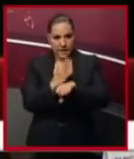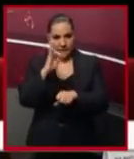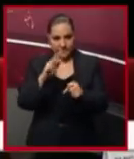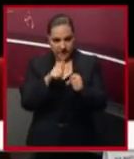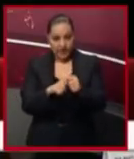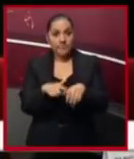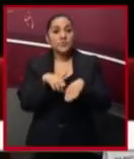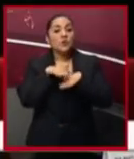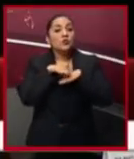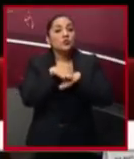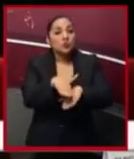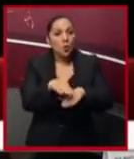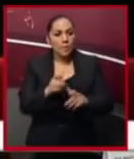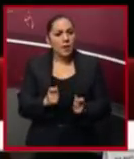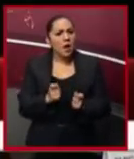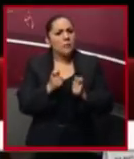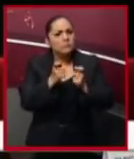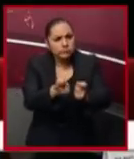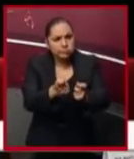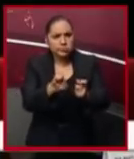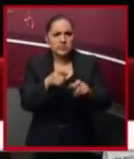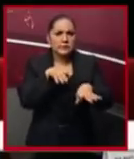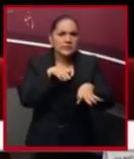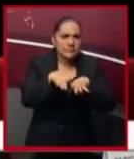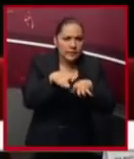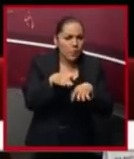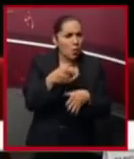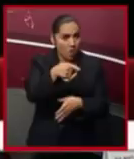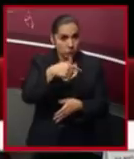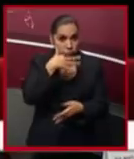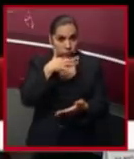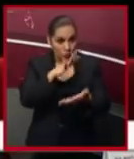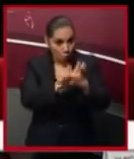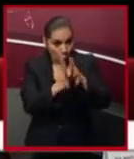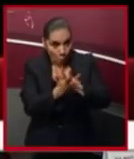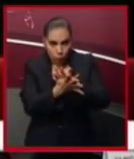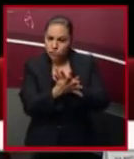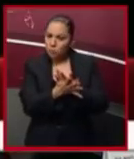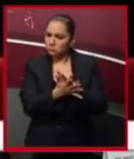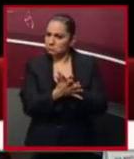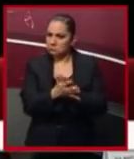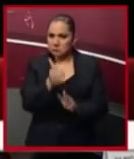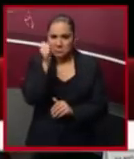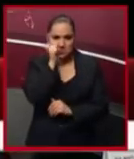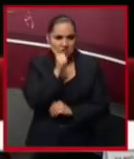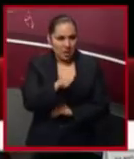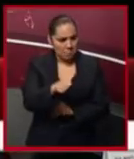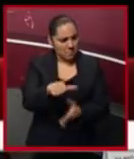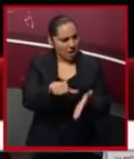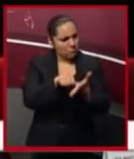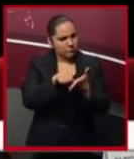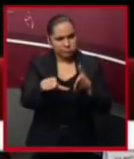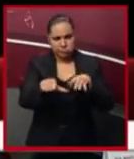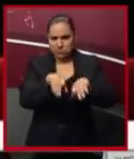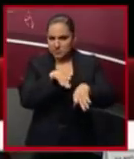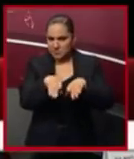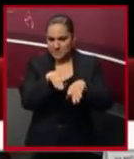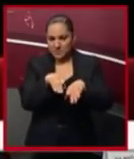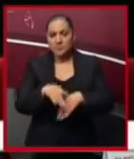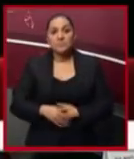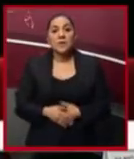de inhabilitación permanente por hechos de corrupción. Se remite a la Cámara de